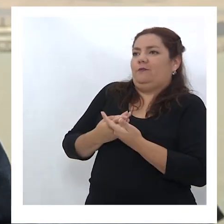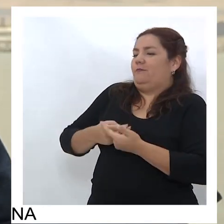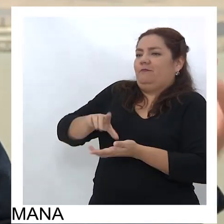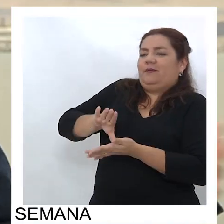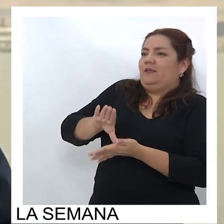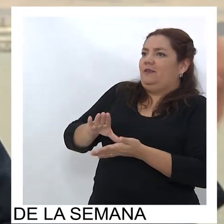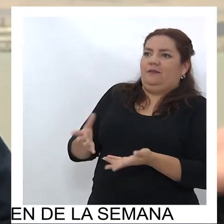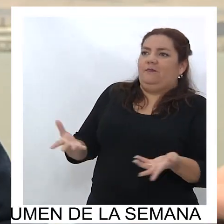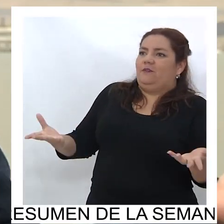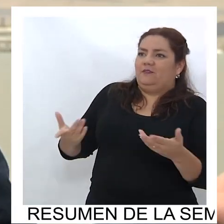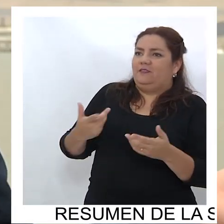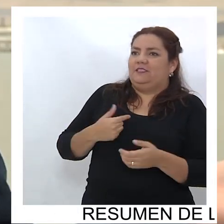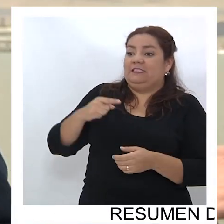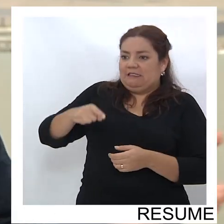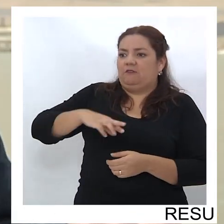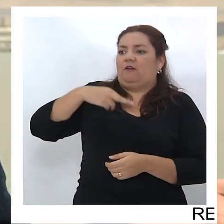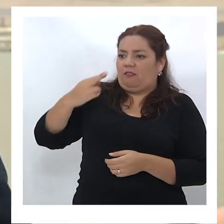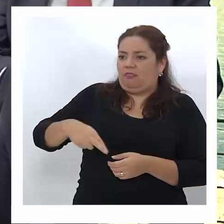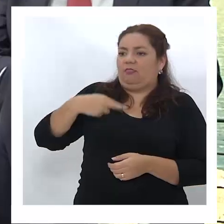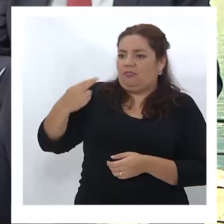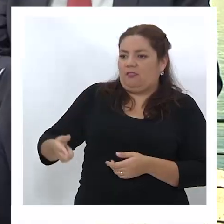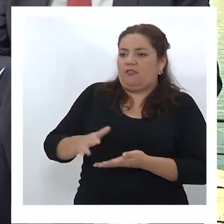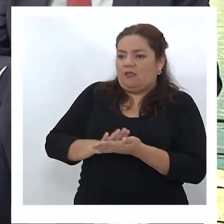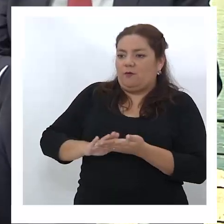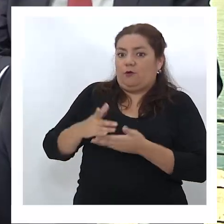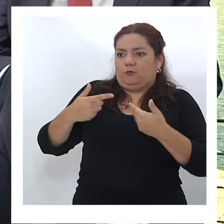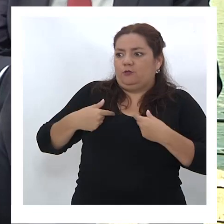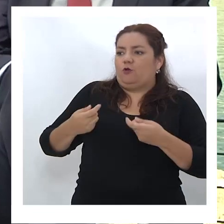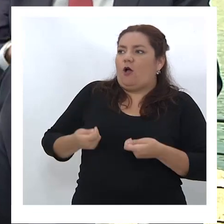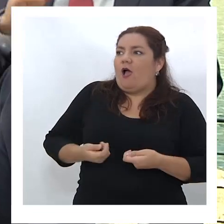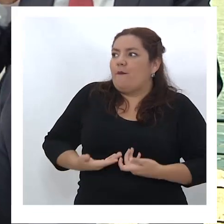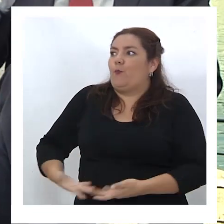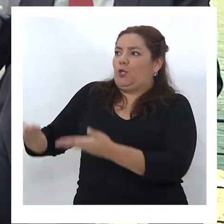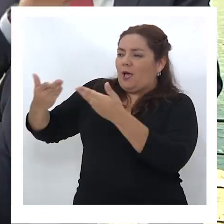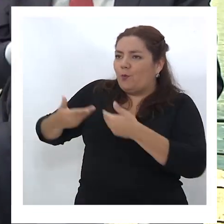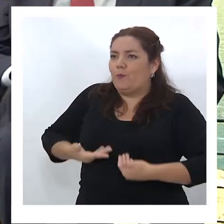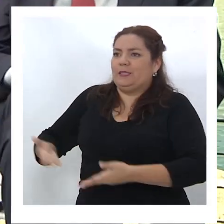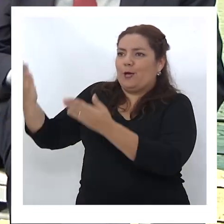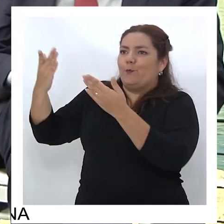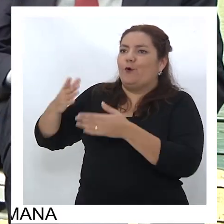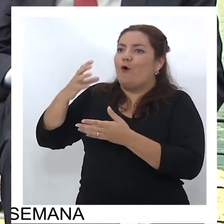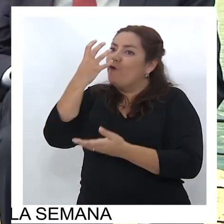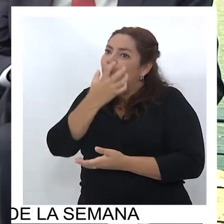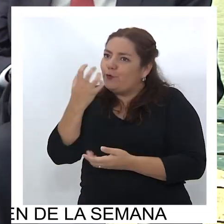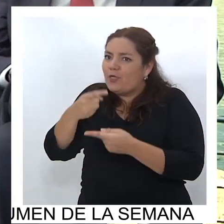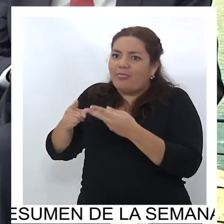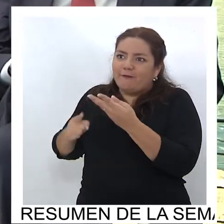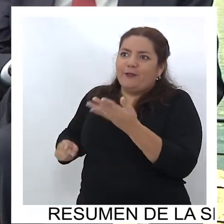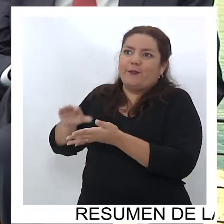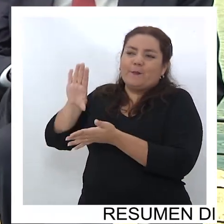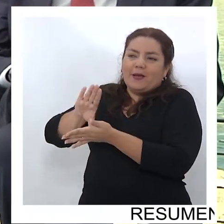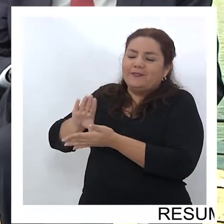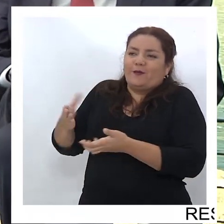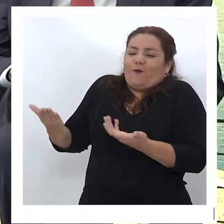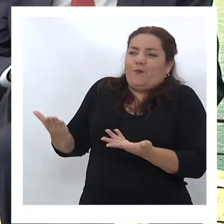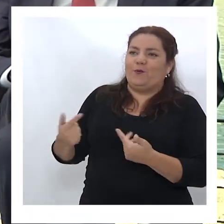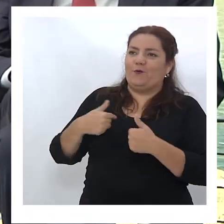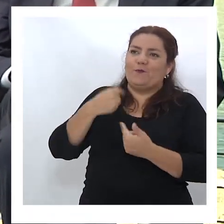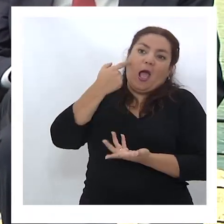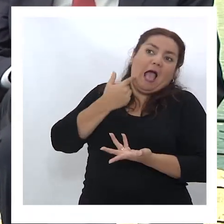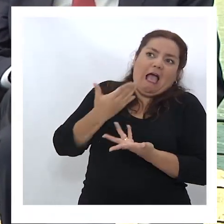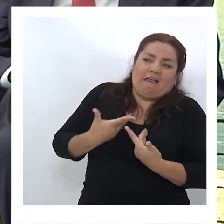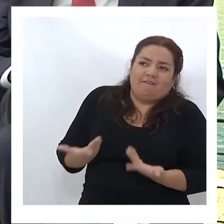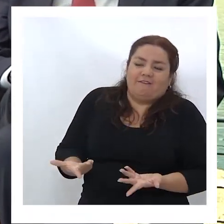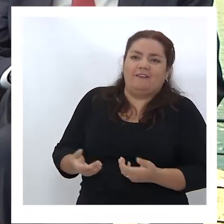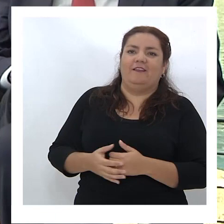cierto, se siguen repitiendo estos ejemplos, porque nosotros somos exportadores de fruta. De hecho, sí, está teniendo dificultades la exportación en Francia precisamente. Sí, hay otro